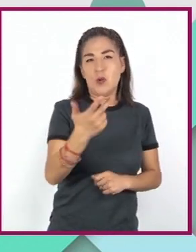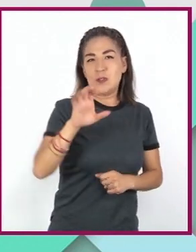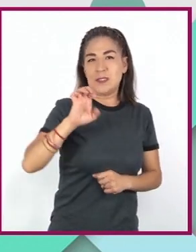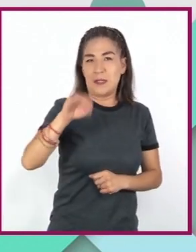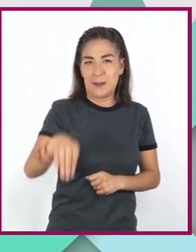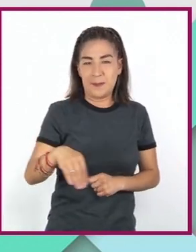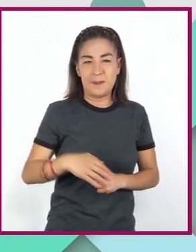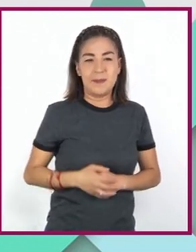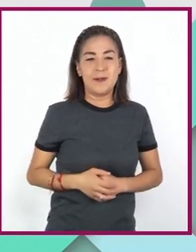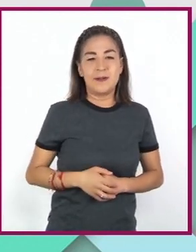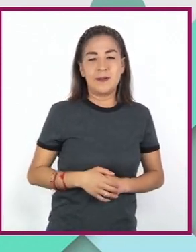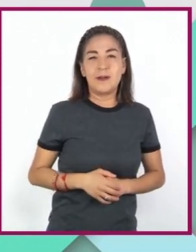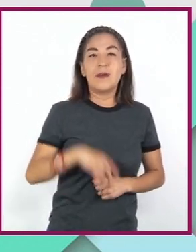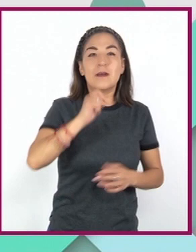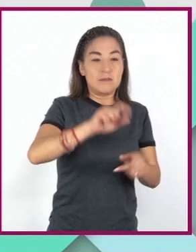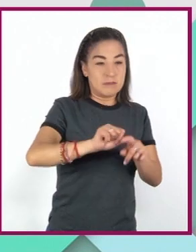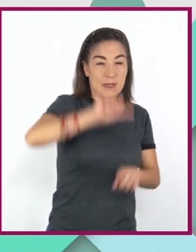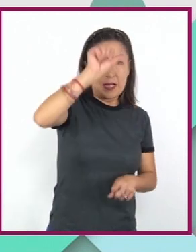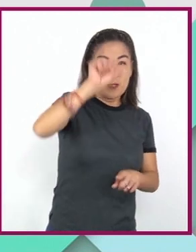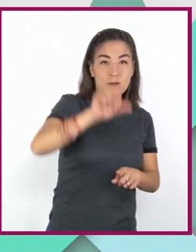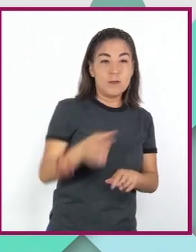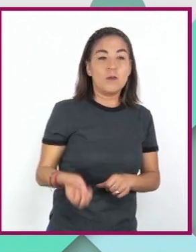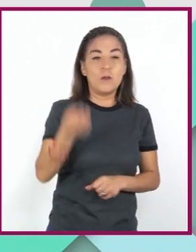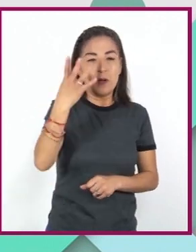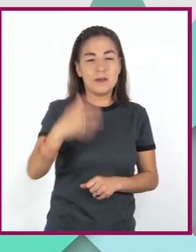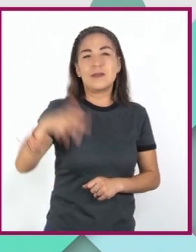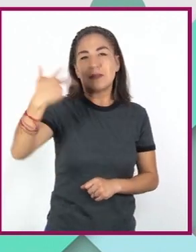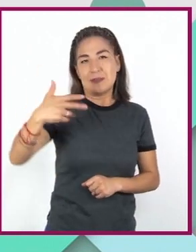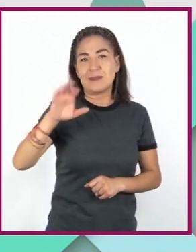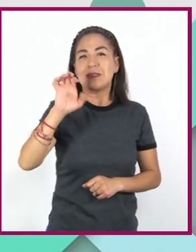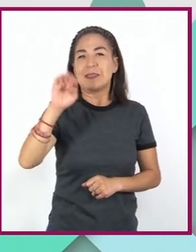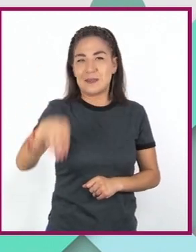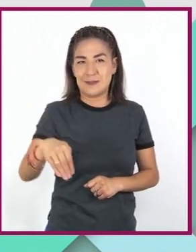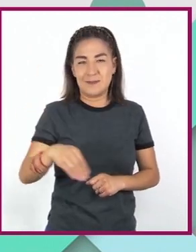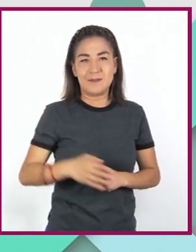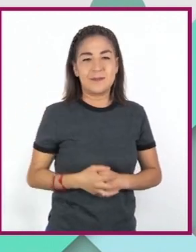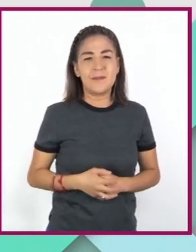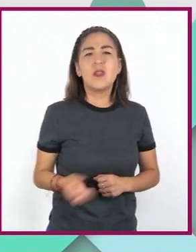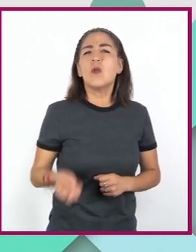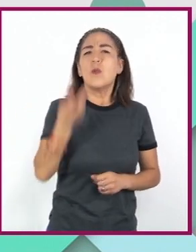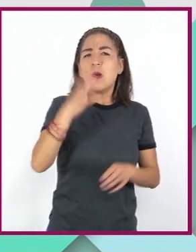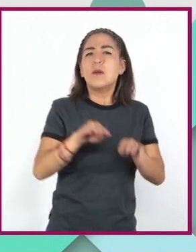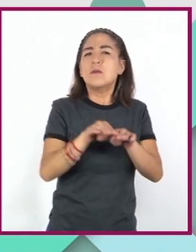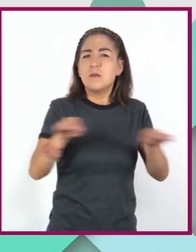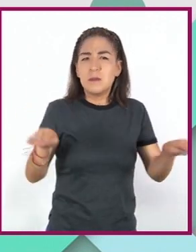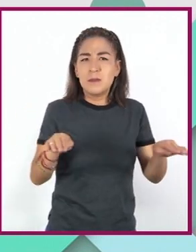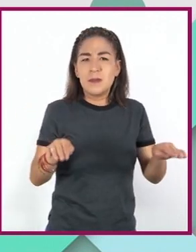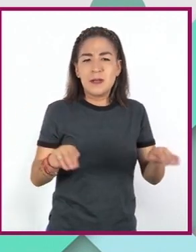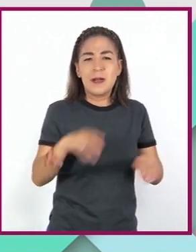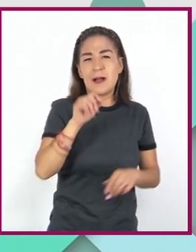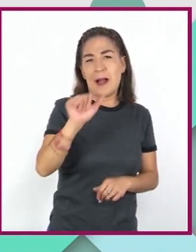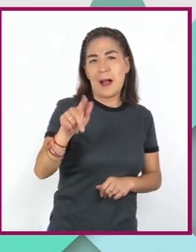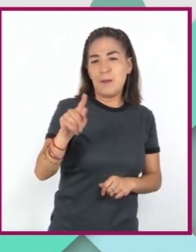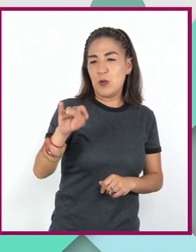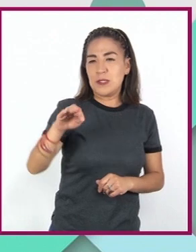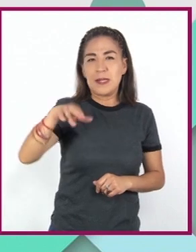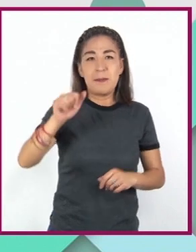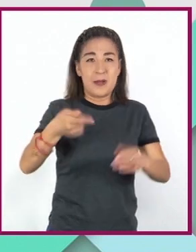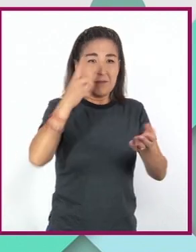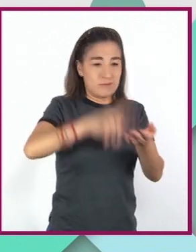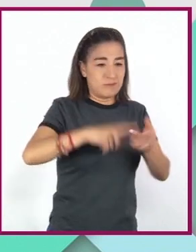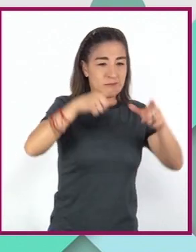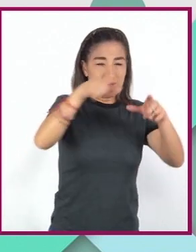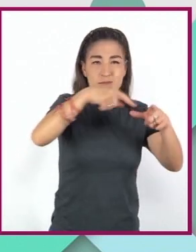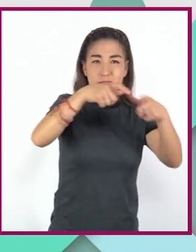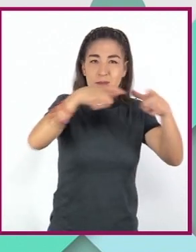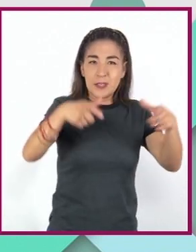centímetros y que la altura del prisma es igual a 13 centímetros. ¿Cuánto mide la apotema de la base del prisma?